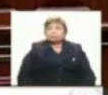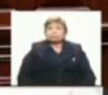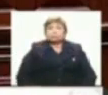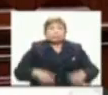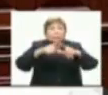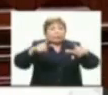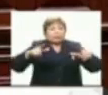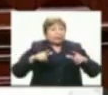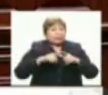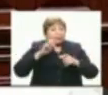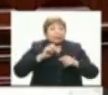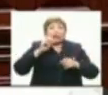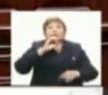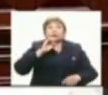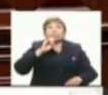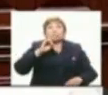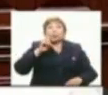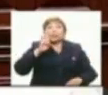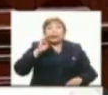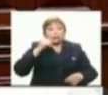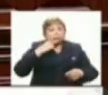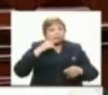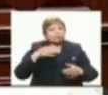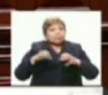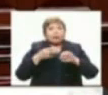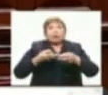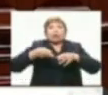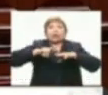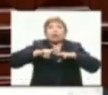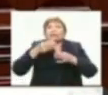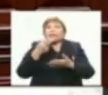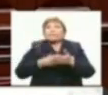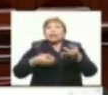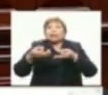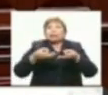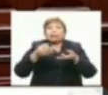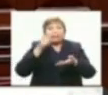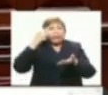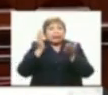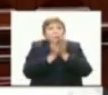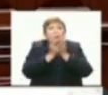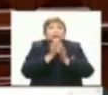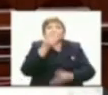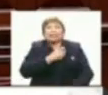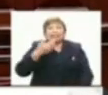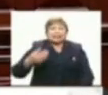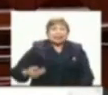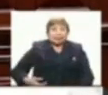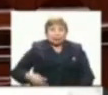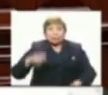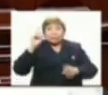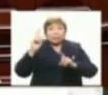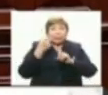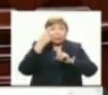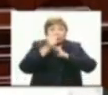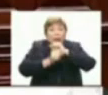periferias marginales y urbanos. Nos proponemos duplicar la asignación presupuestal para la educación pública en los primeros